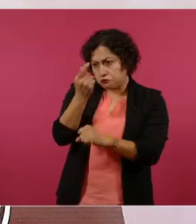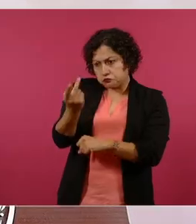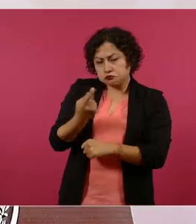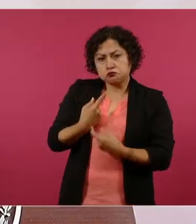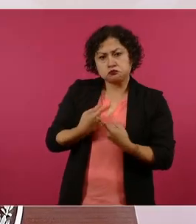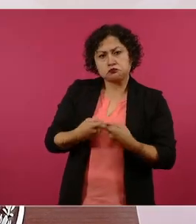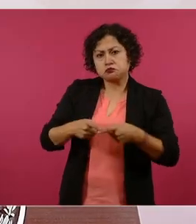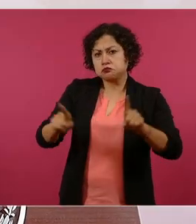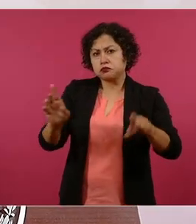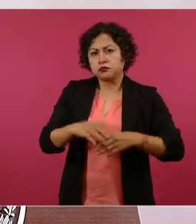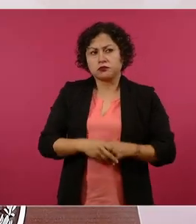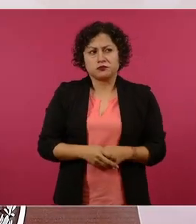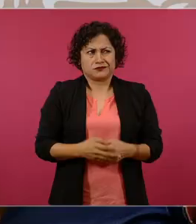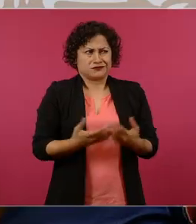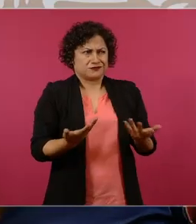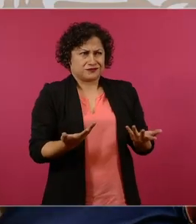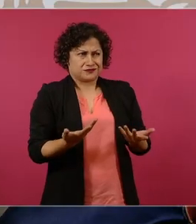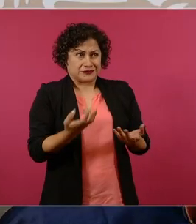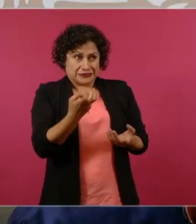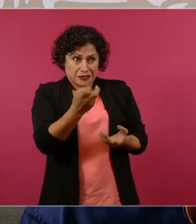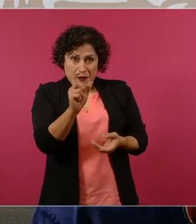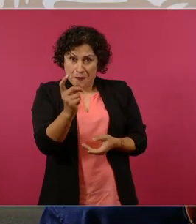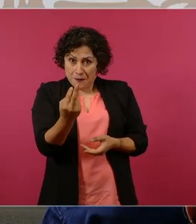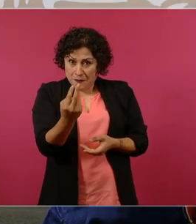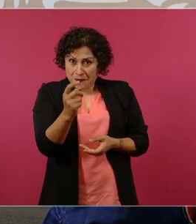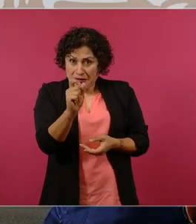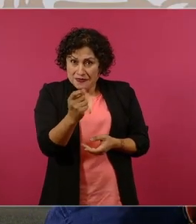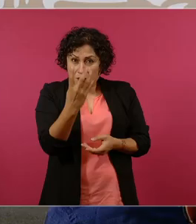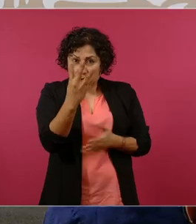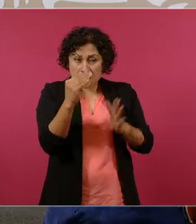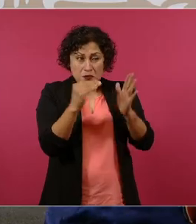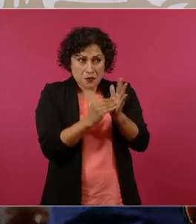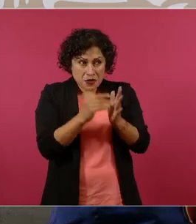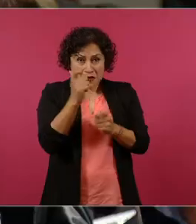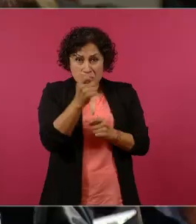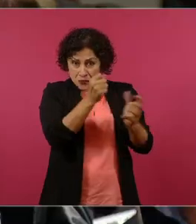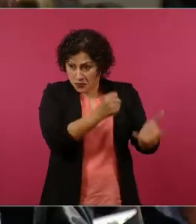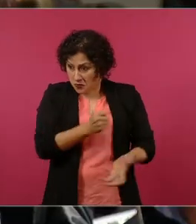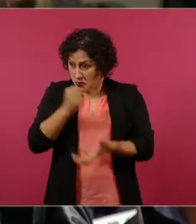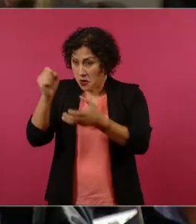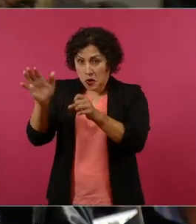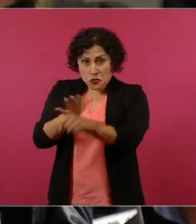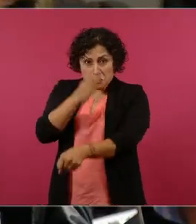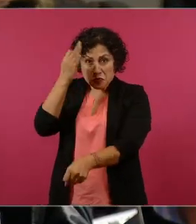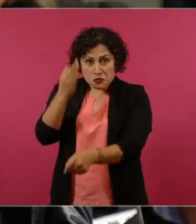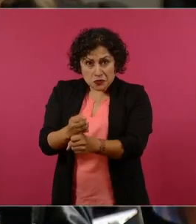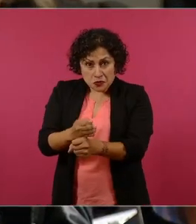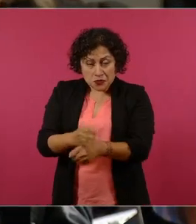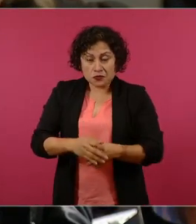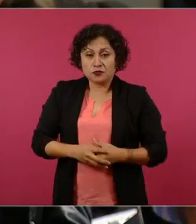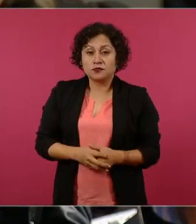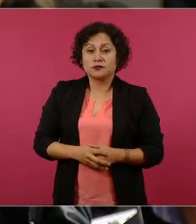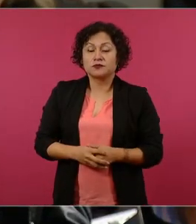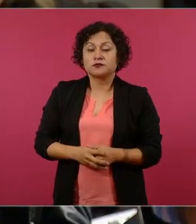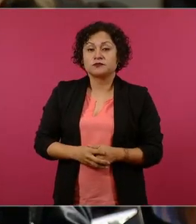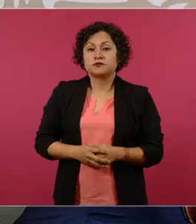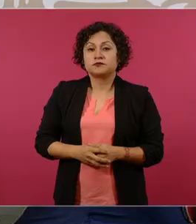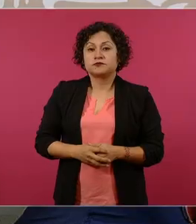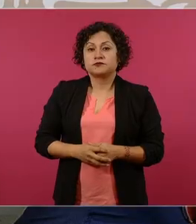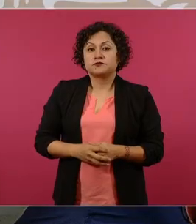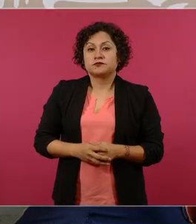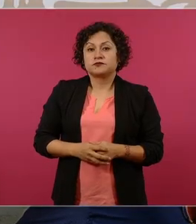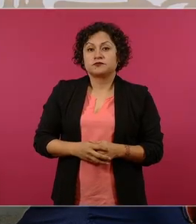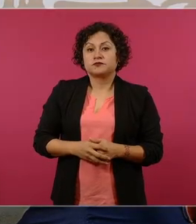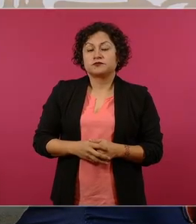expresión es todo lo que les van a dar esos 24000 pesos eh yo creo que Martín podría informarte